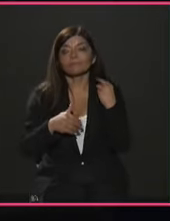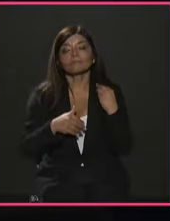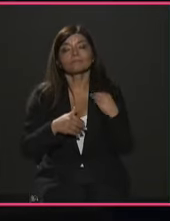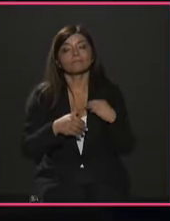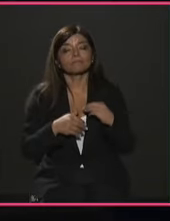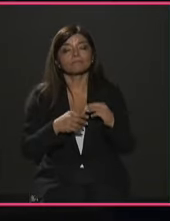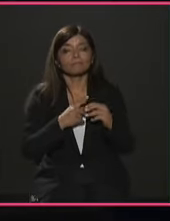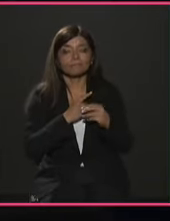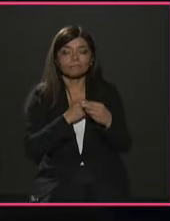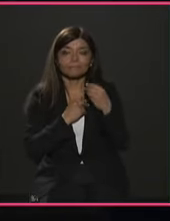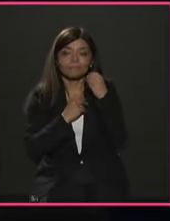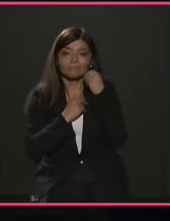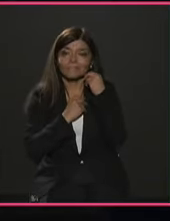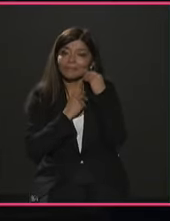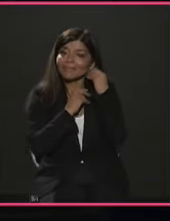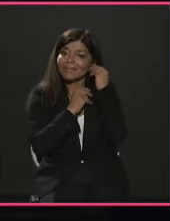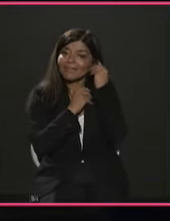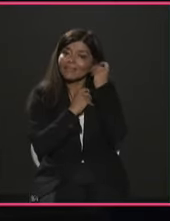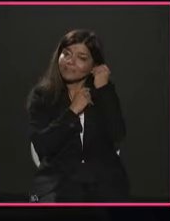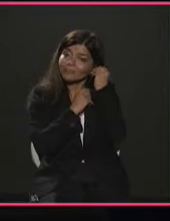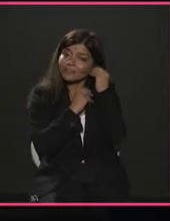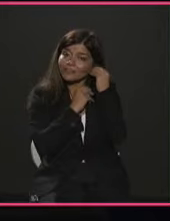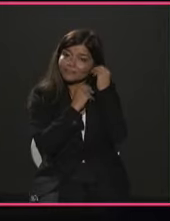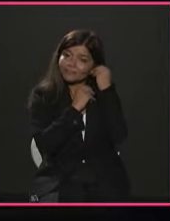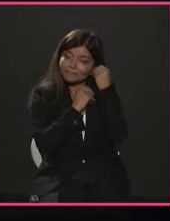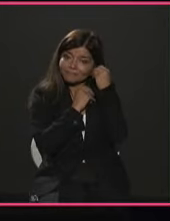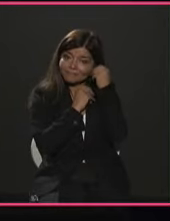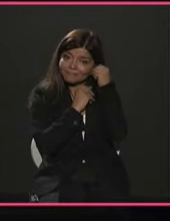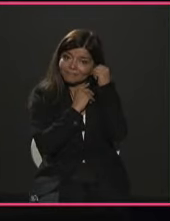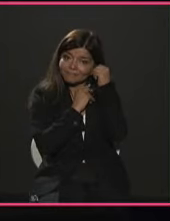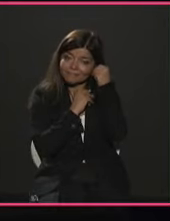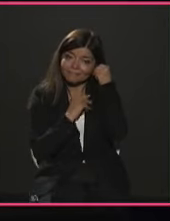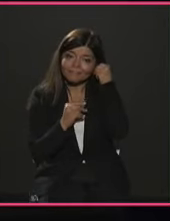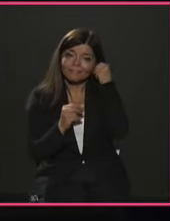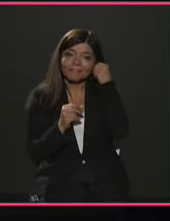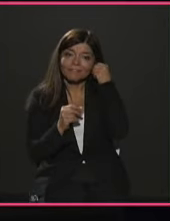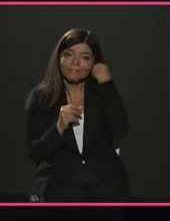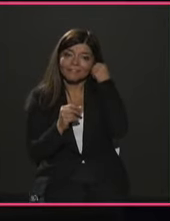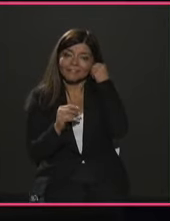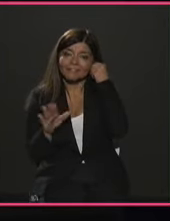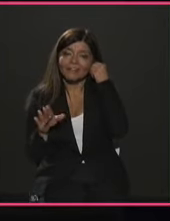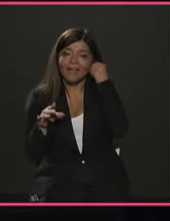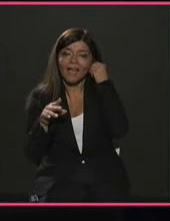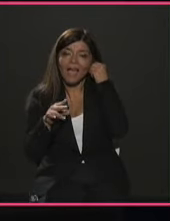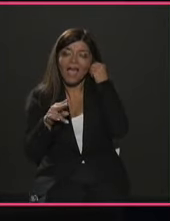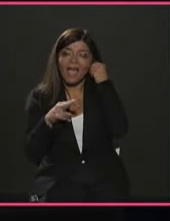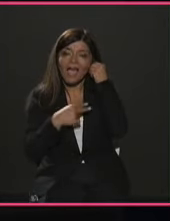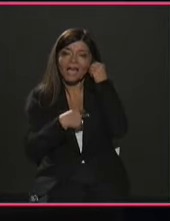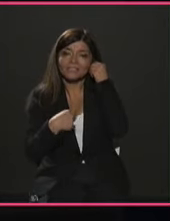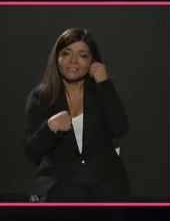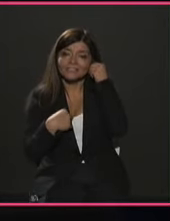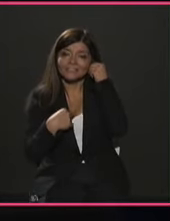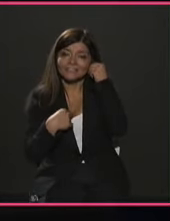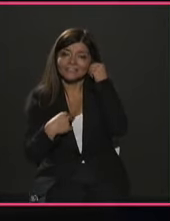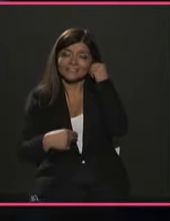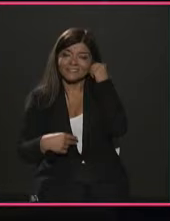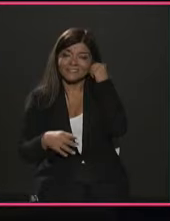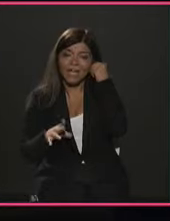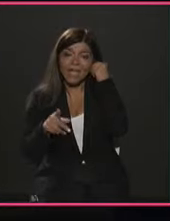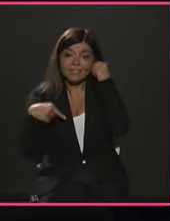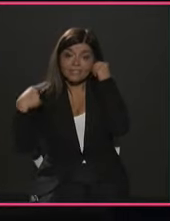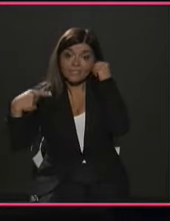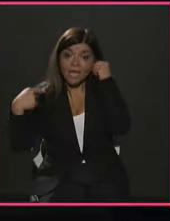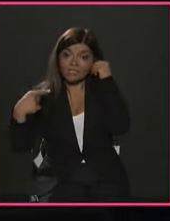de como las tensiones de Rusia y de Ucrania y las tensiones con Taiwán pero este momento